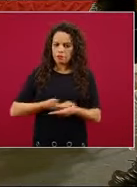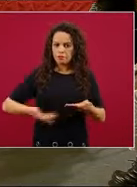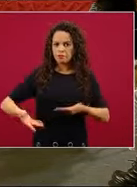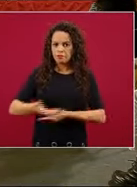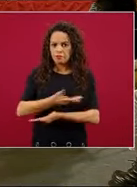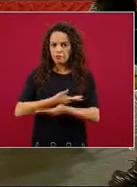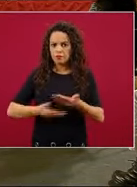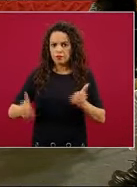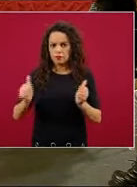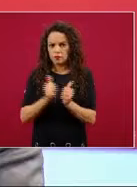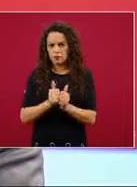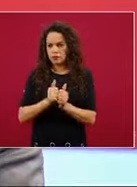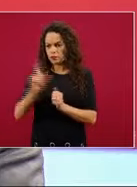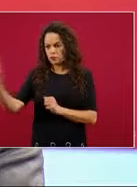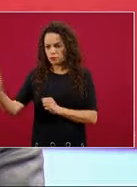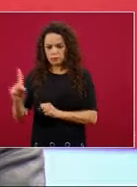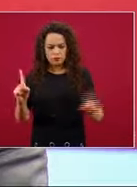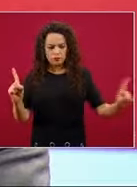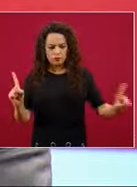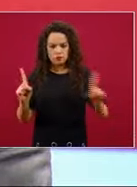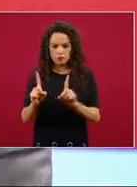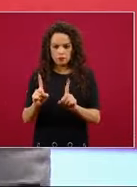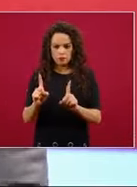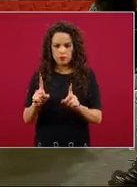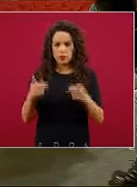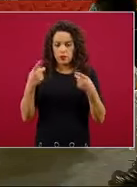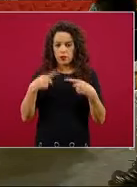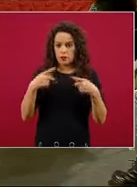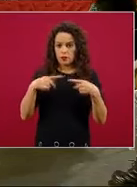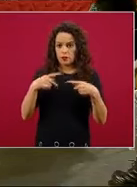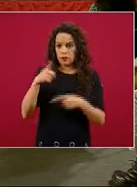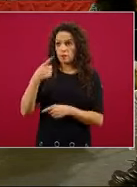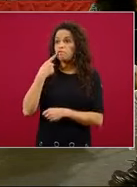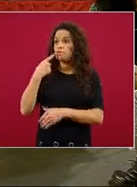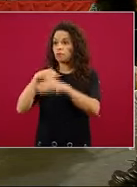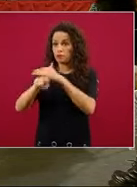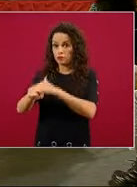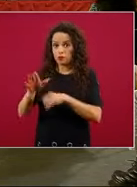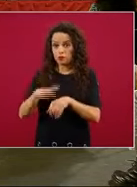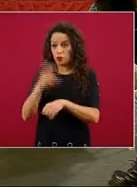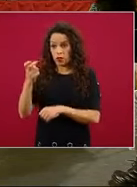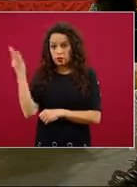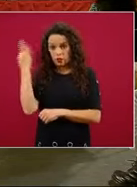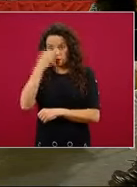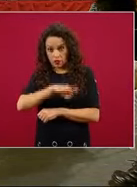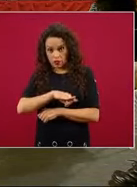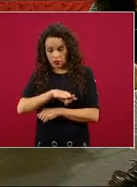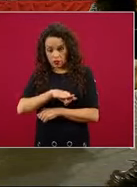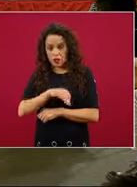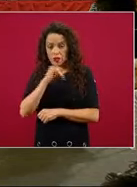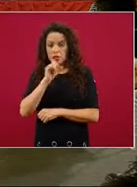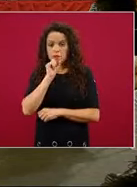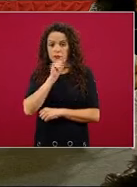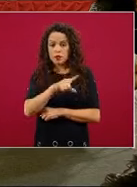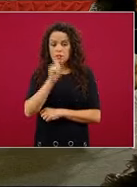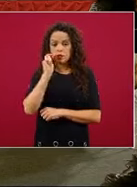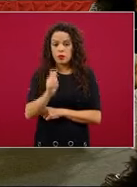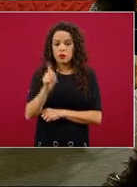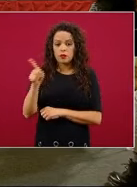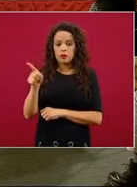partes afectadas, tanto las partes afectadas por esa presunta falsificación como la